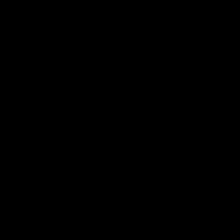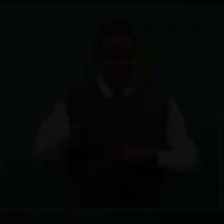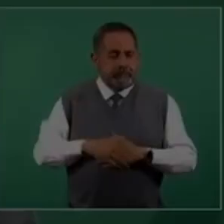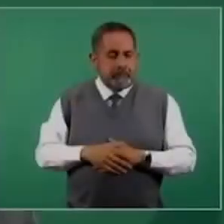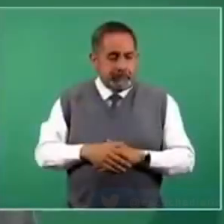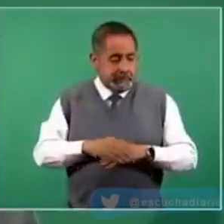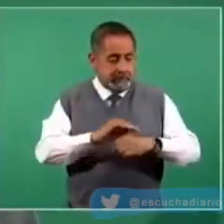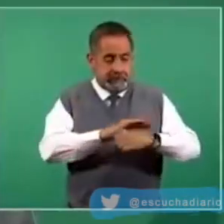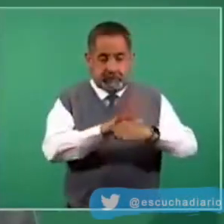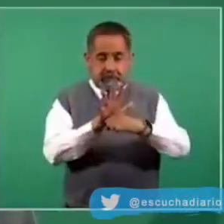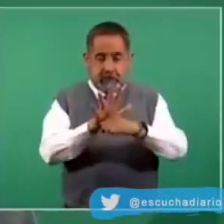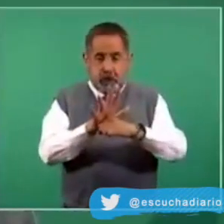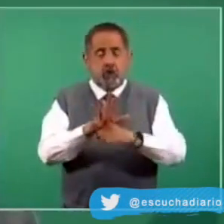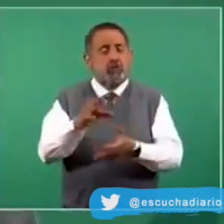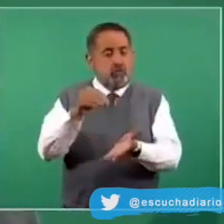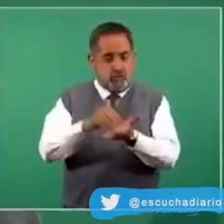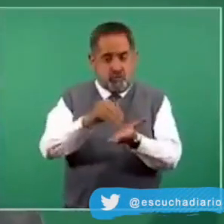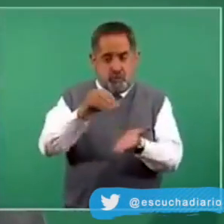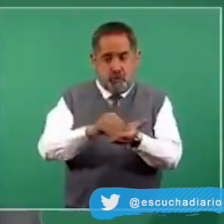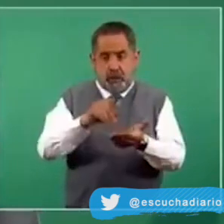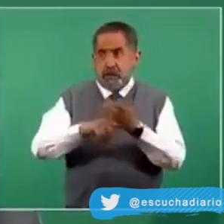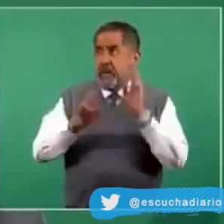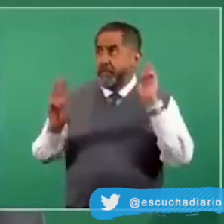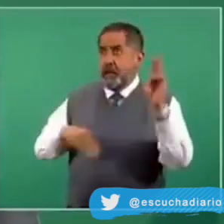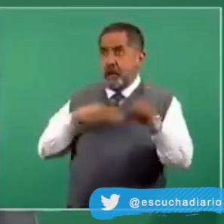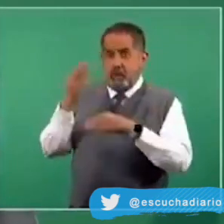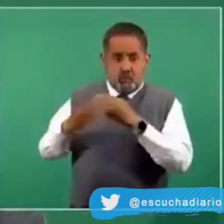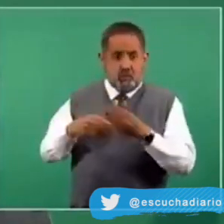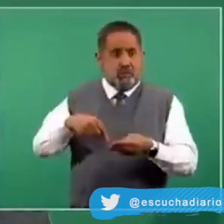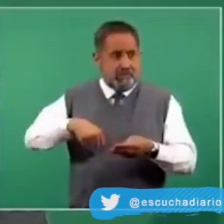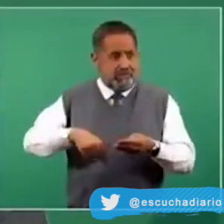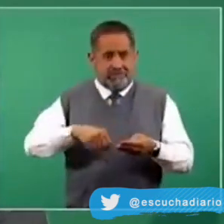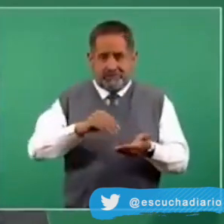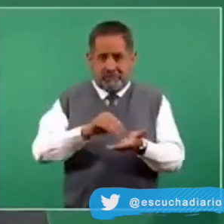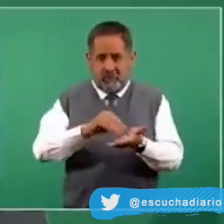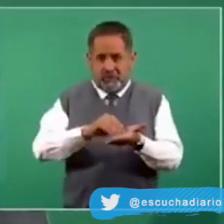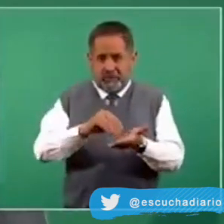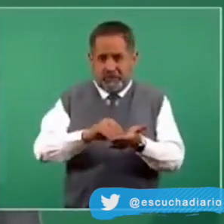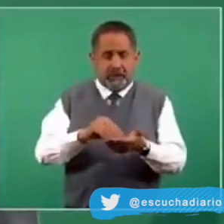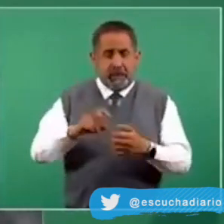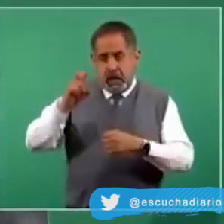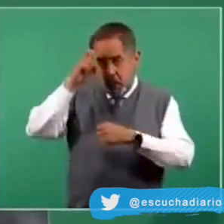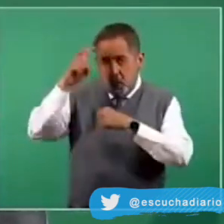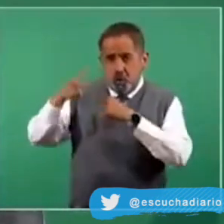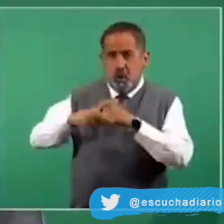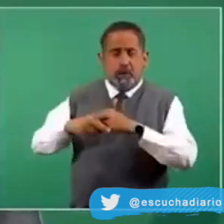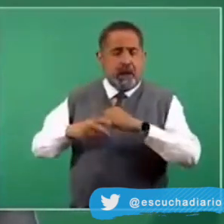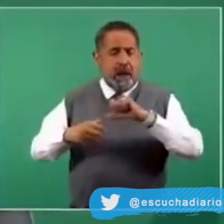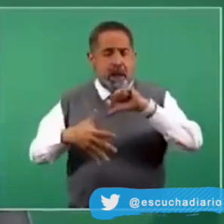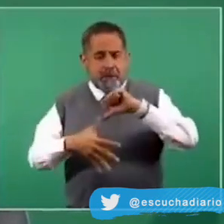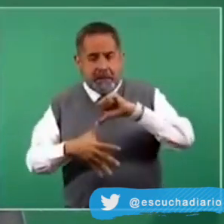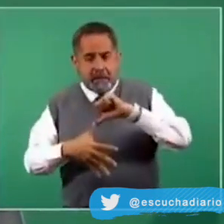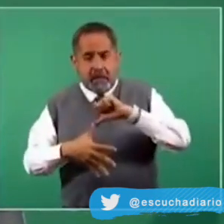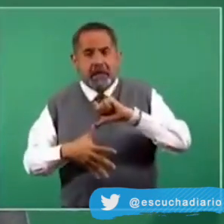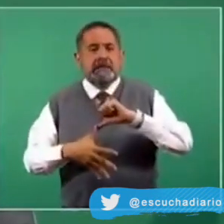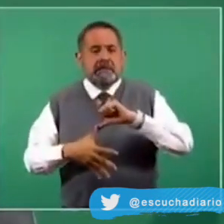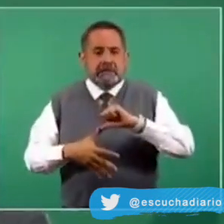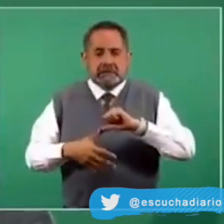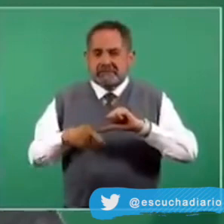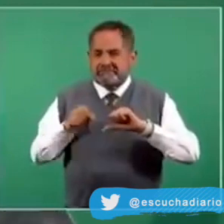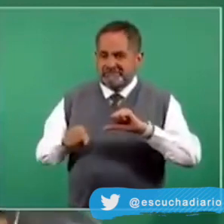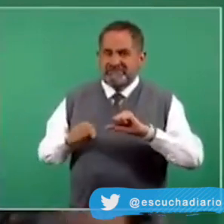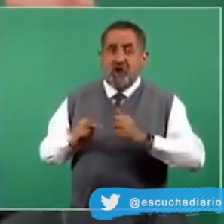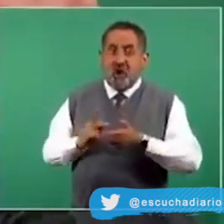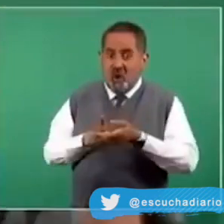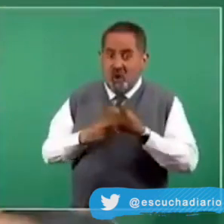La epidemia sigue en el mundo entero. En Europa y en América del Sur, en particular,